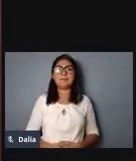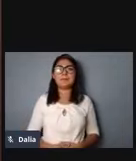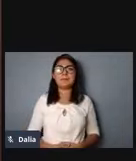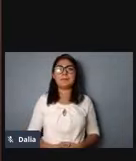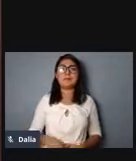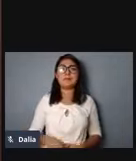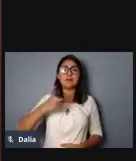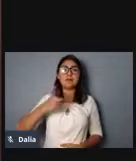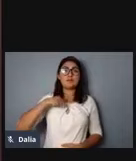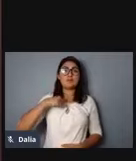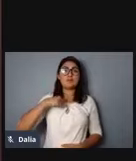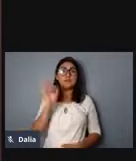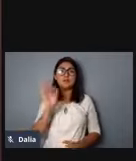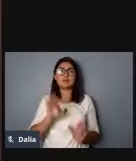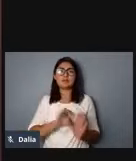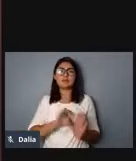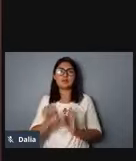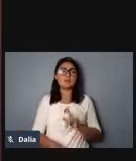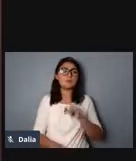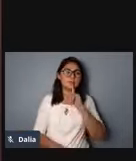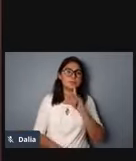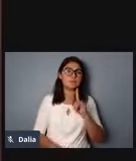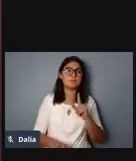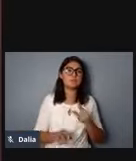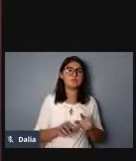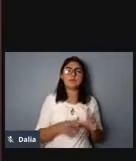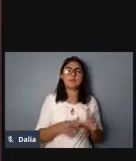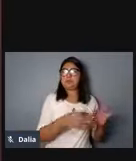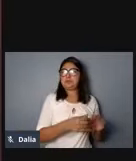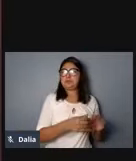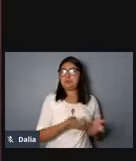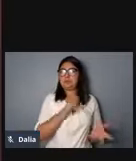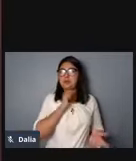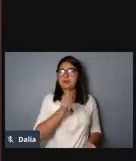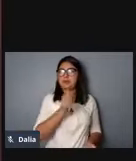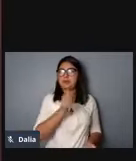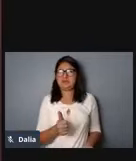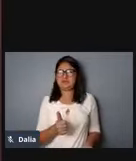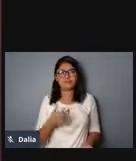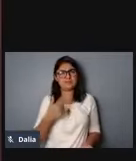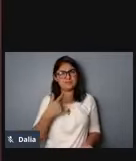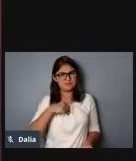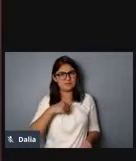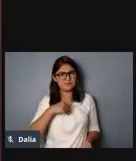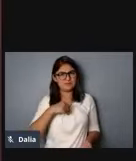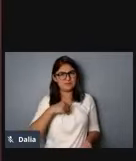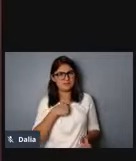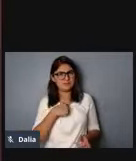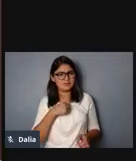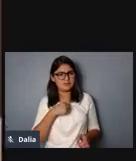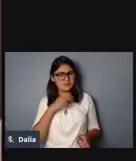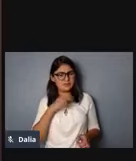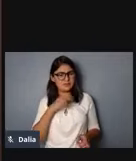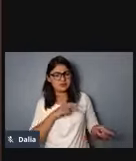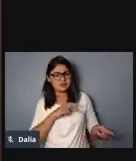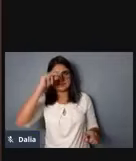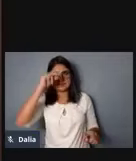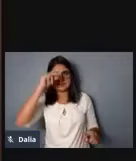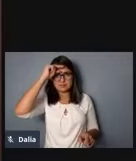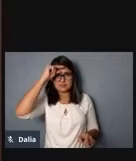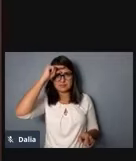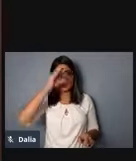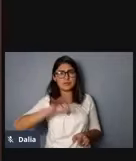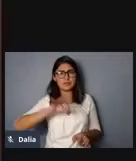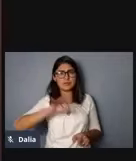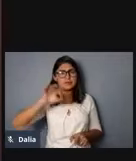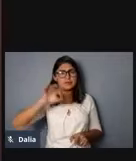interpretan, que hay cosas que van a servir para que ellas y ellos en un futuro, insisto, puedan